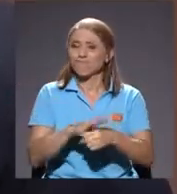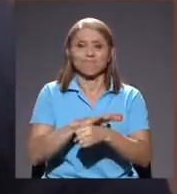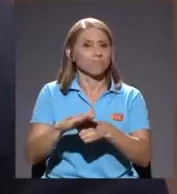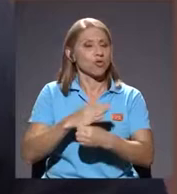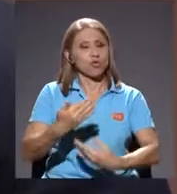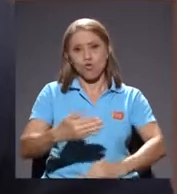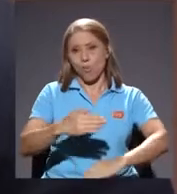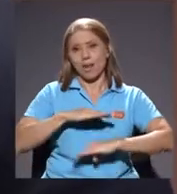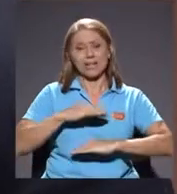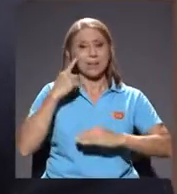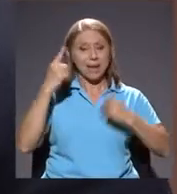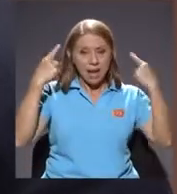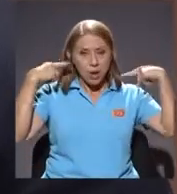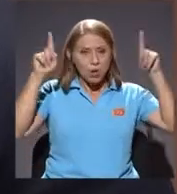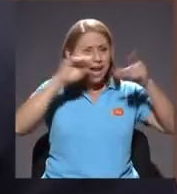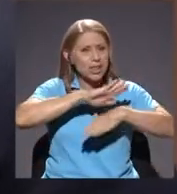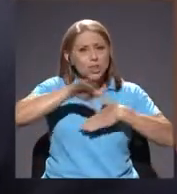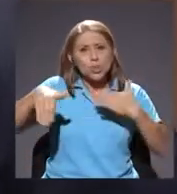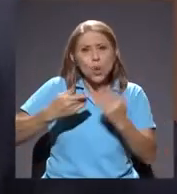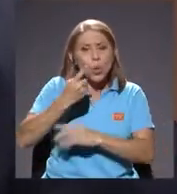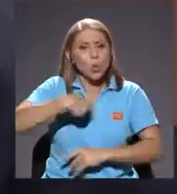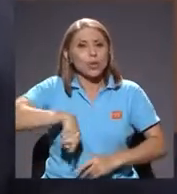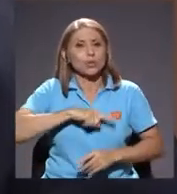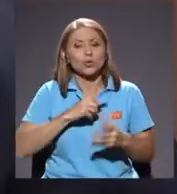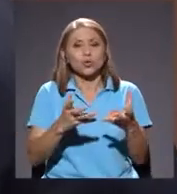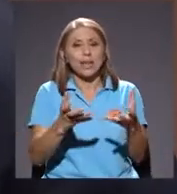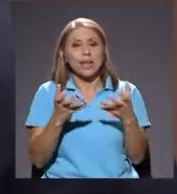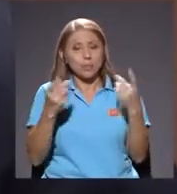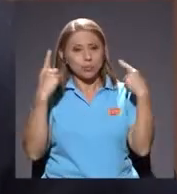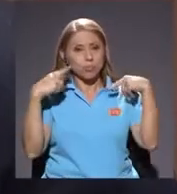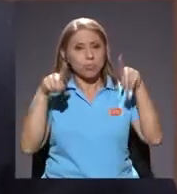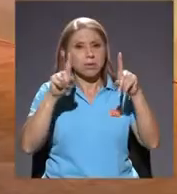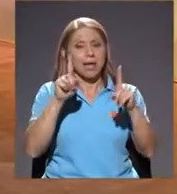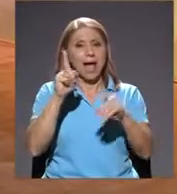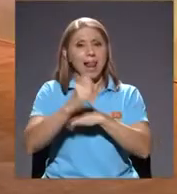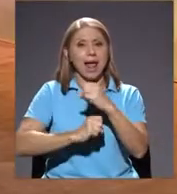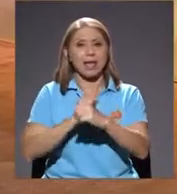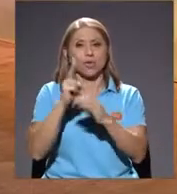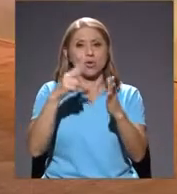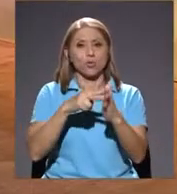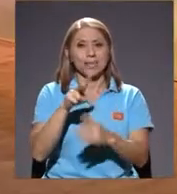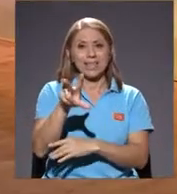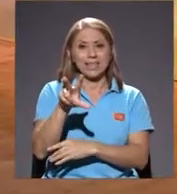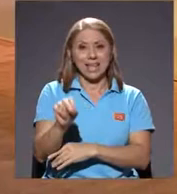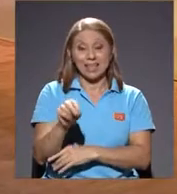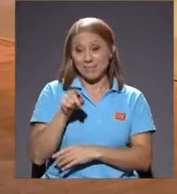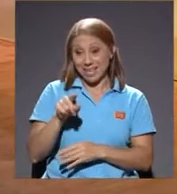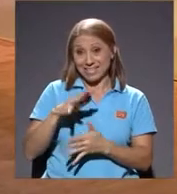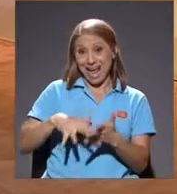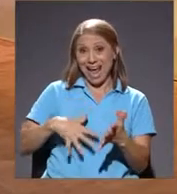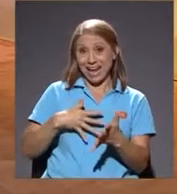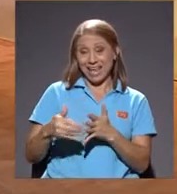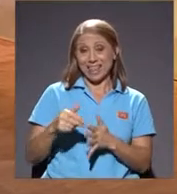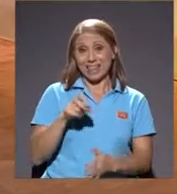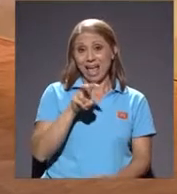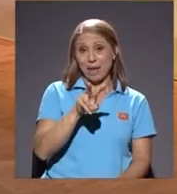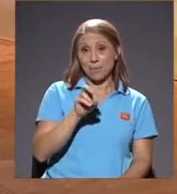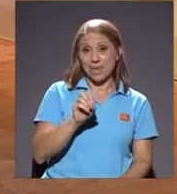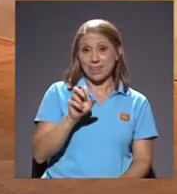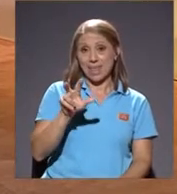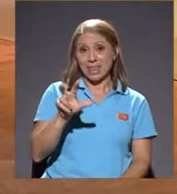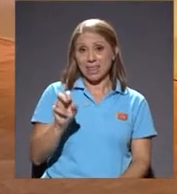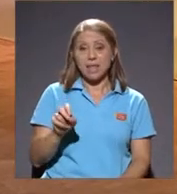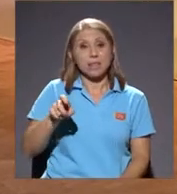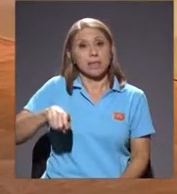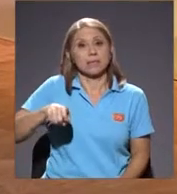conseguir todas las metas que nosotros queremos obtener digamos al 2030 que esa agenda del 2030 va a necesitar plata